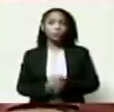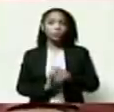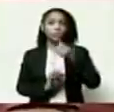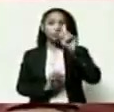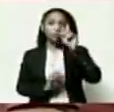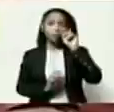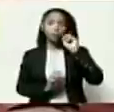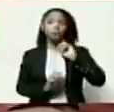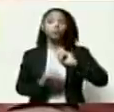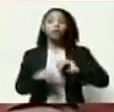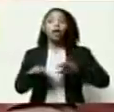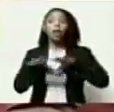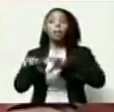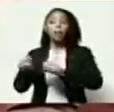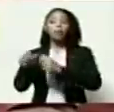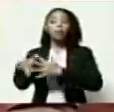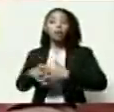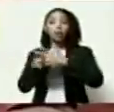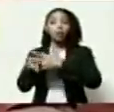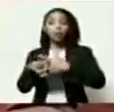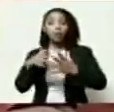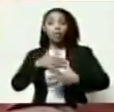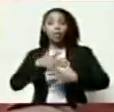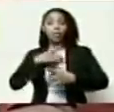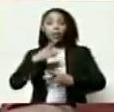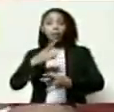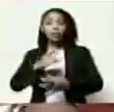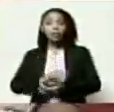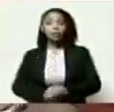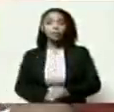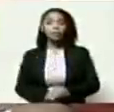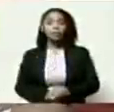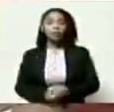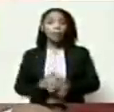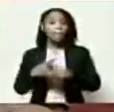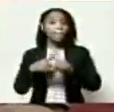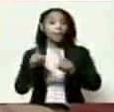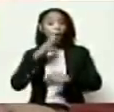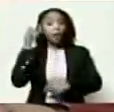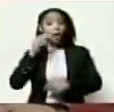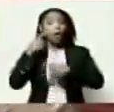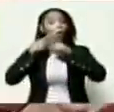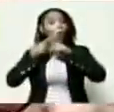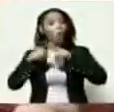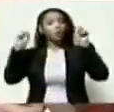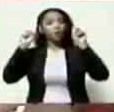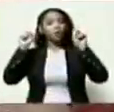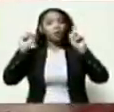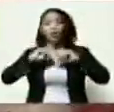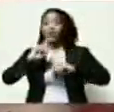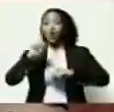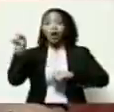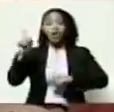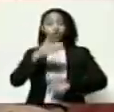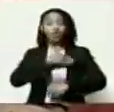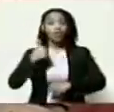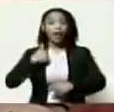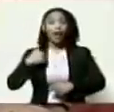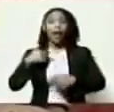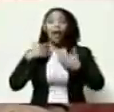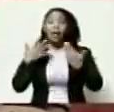Por el imperialismo norteamericano y sus intereses. Pero la realidad es otra. No es lo que ellos quieran, es lo